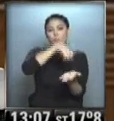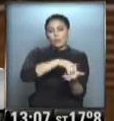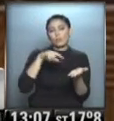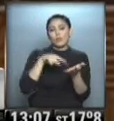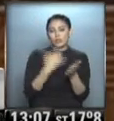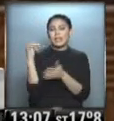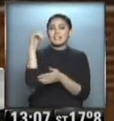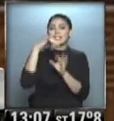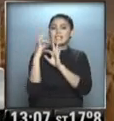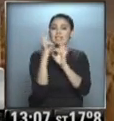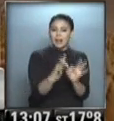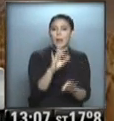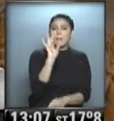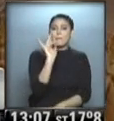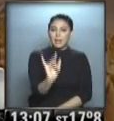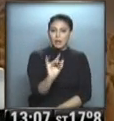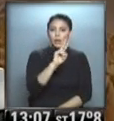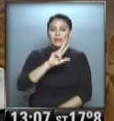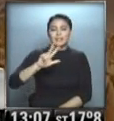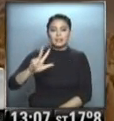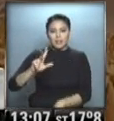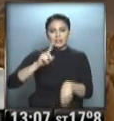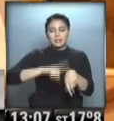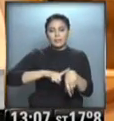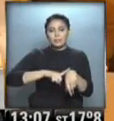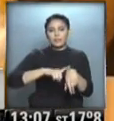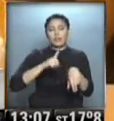el miércoles 23 a las